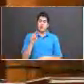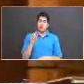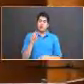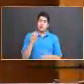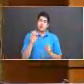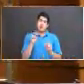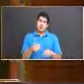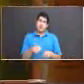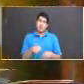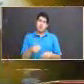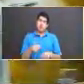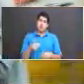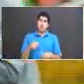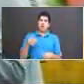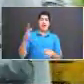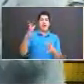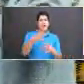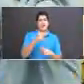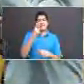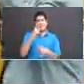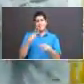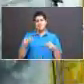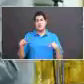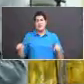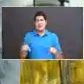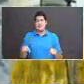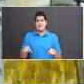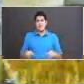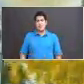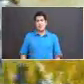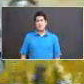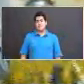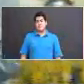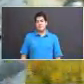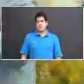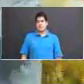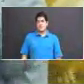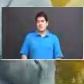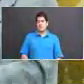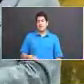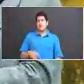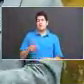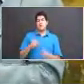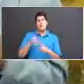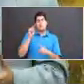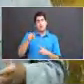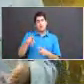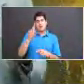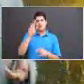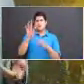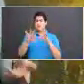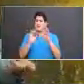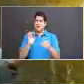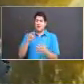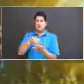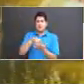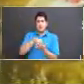castigo. Por eso, dice, unos están debilitados, otros están enfermos y otros